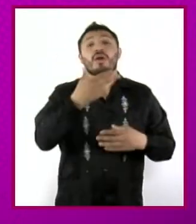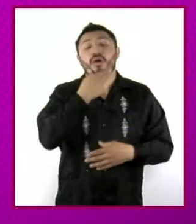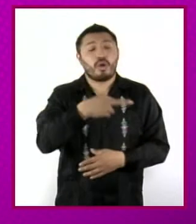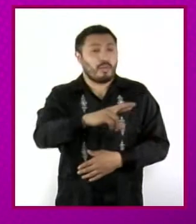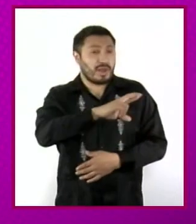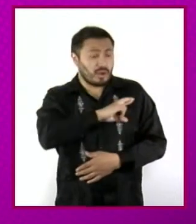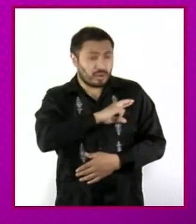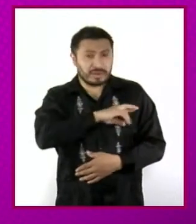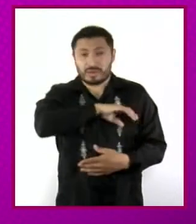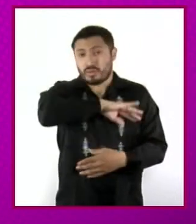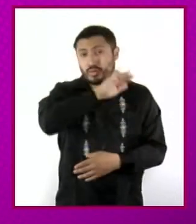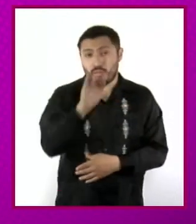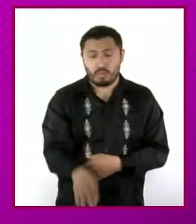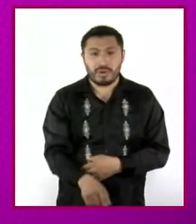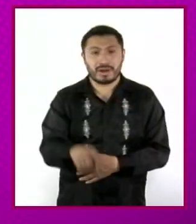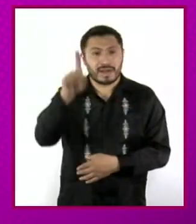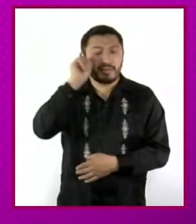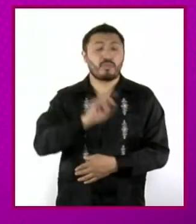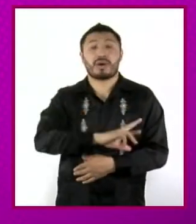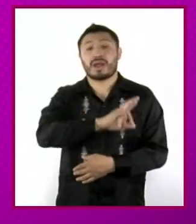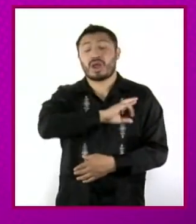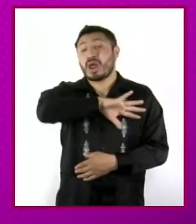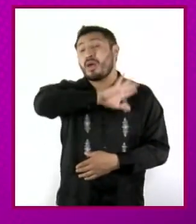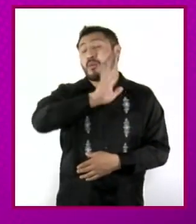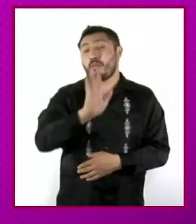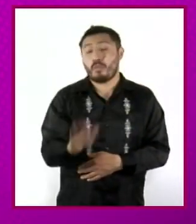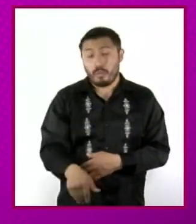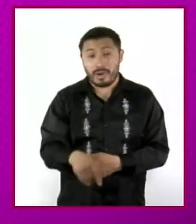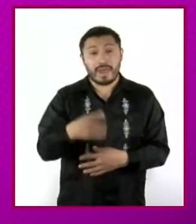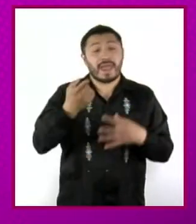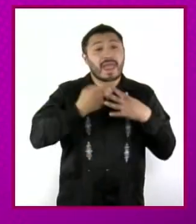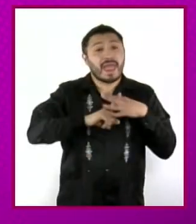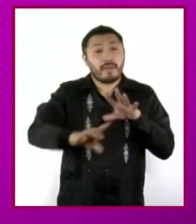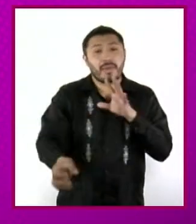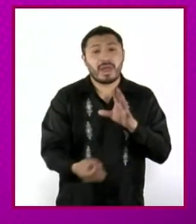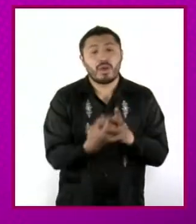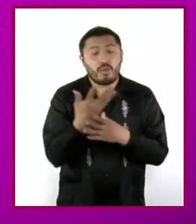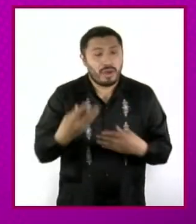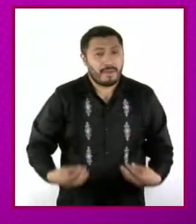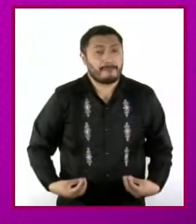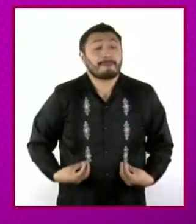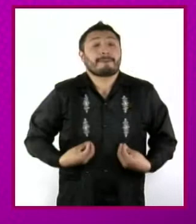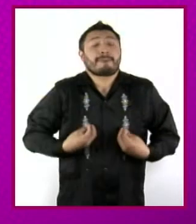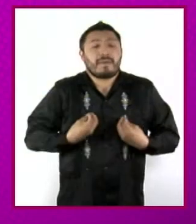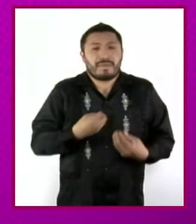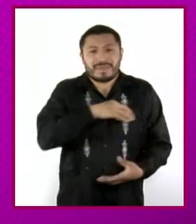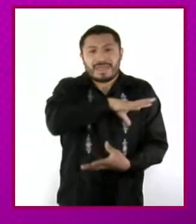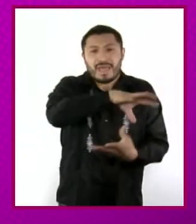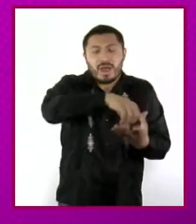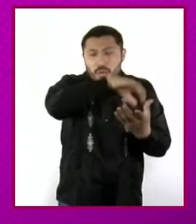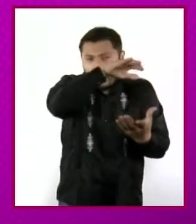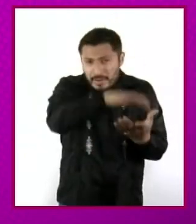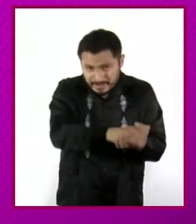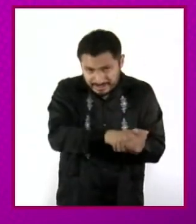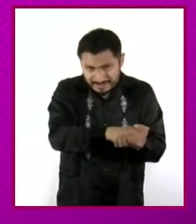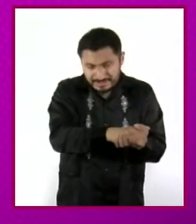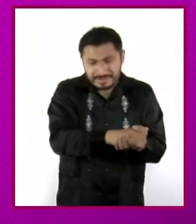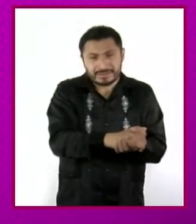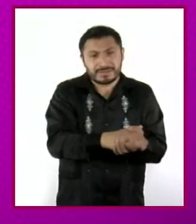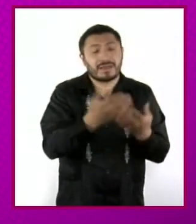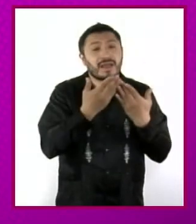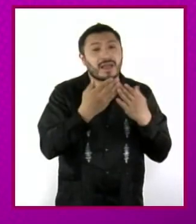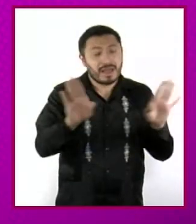muere la soltera, para dar paso a una nueva vida que va a ser la de casados.